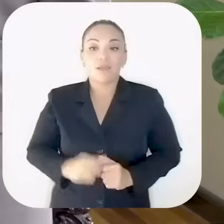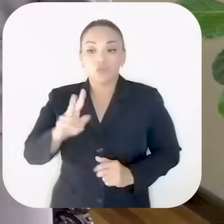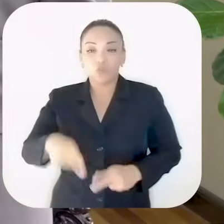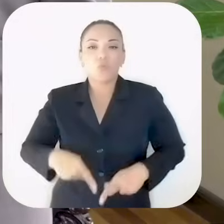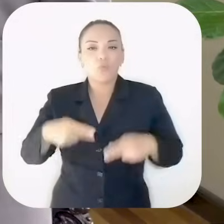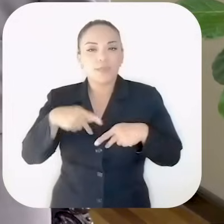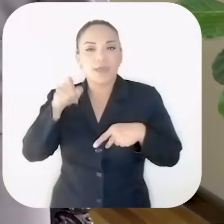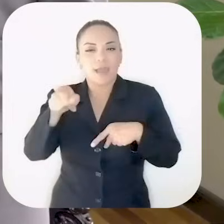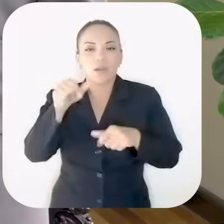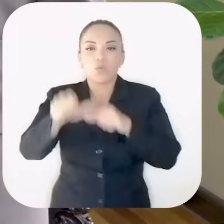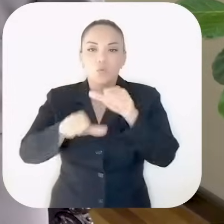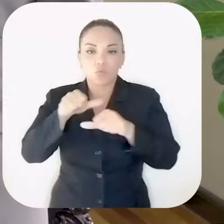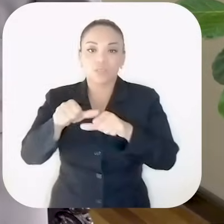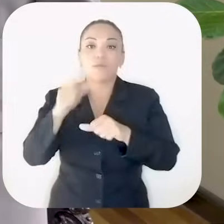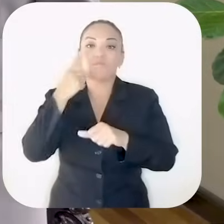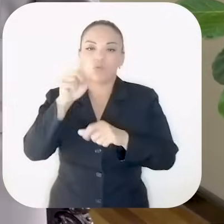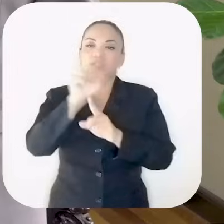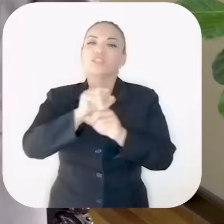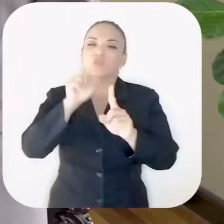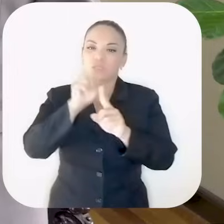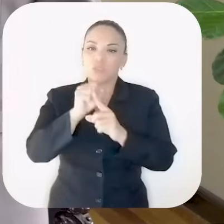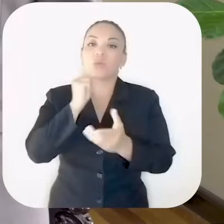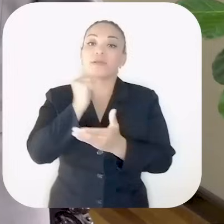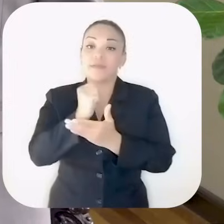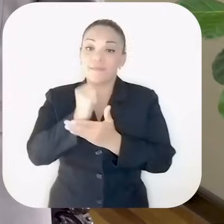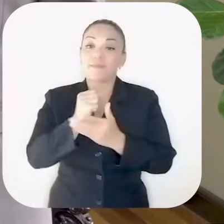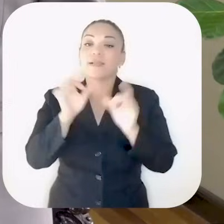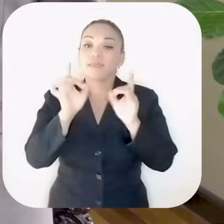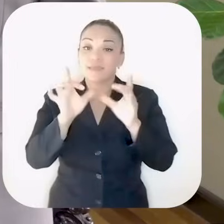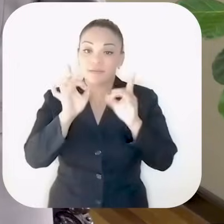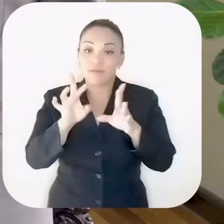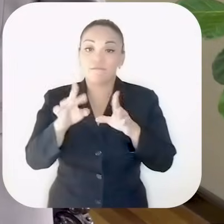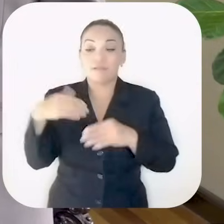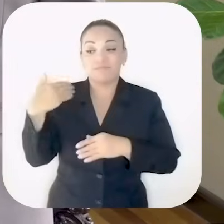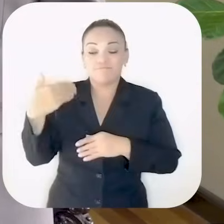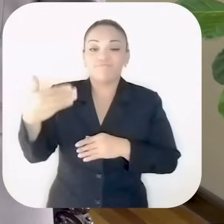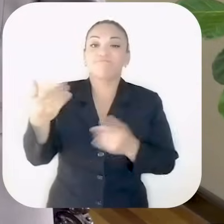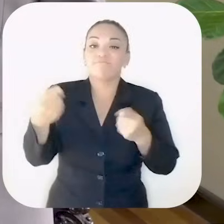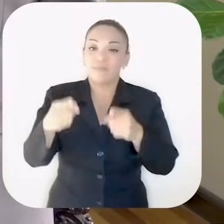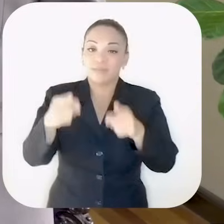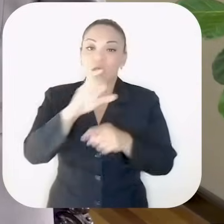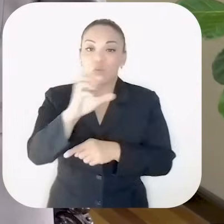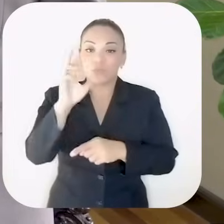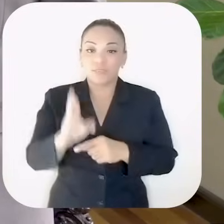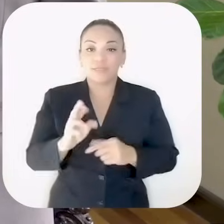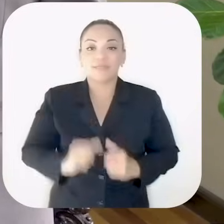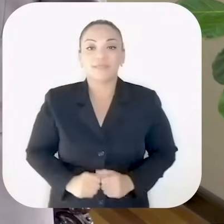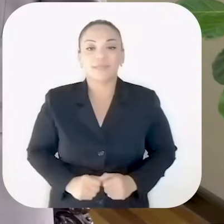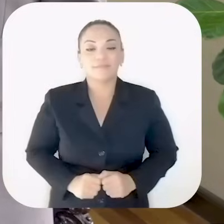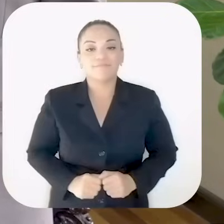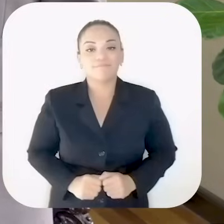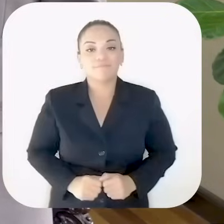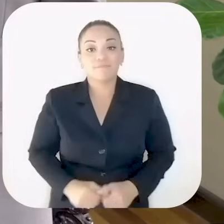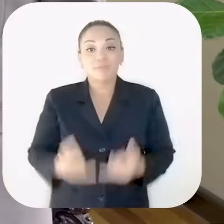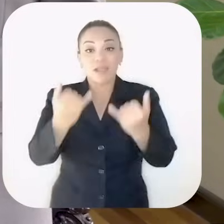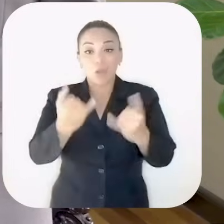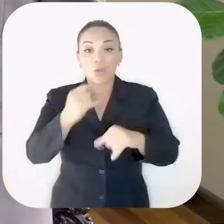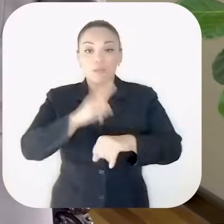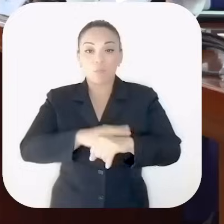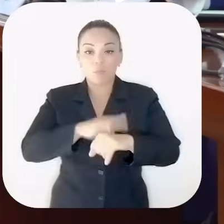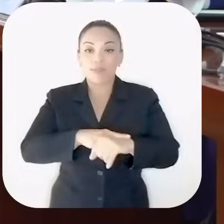criminal más de los que nos han aquejado últimamente. En medio de este dolor,